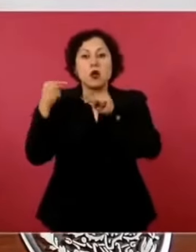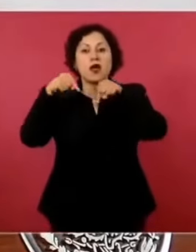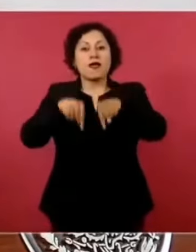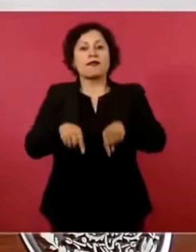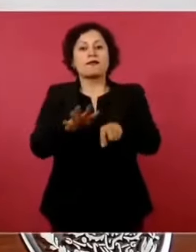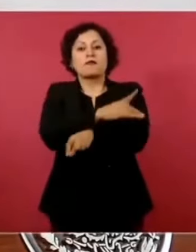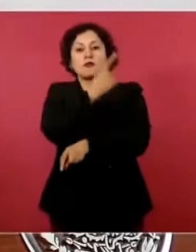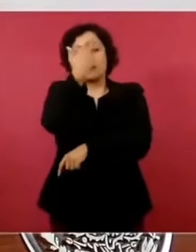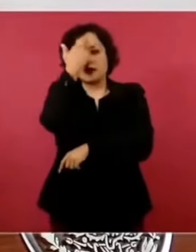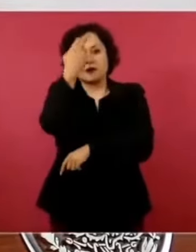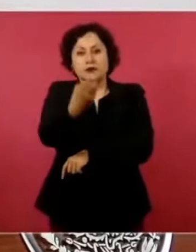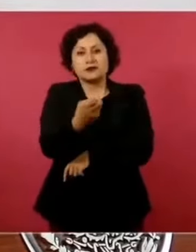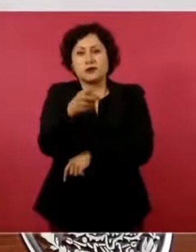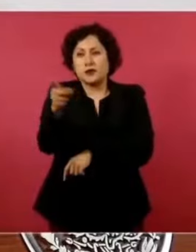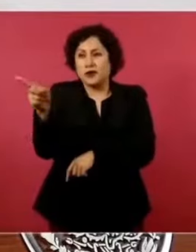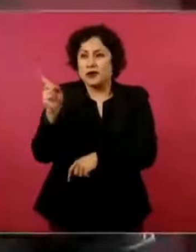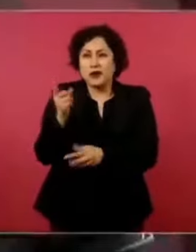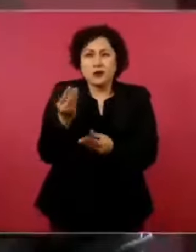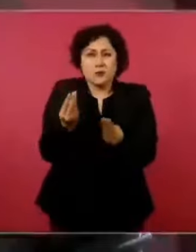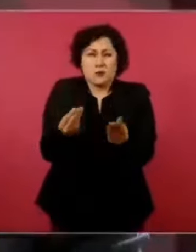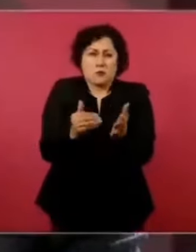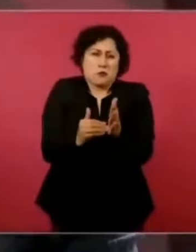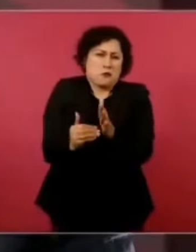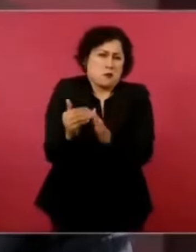mexicanos desde hace décadas.